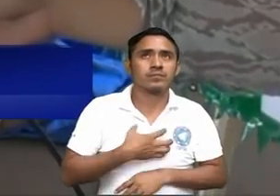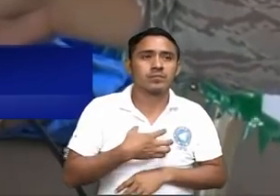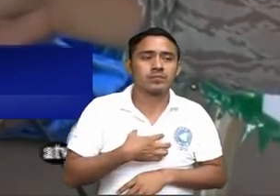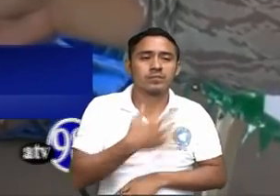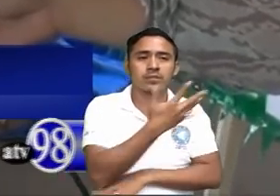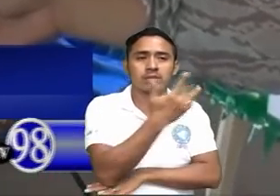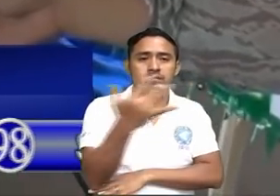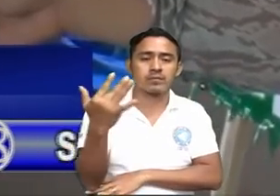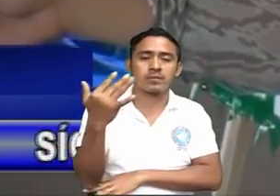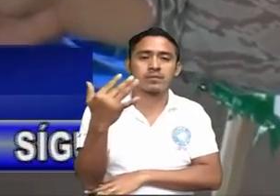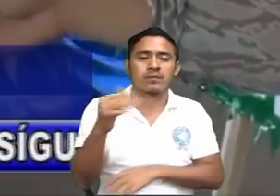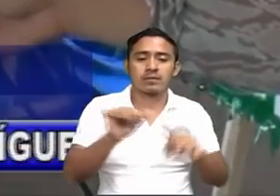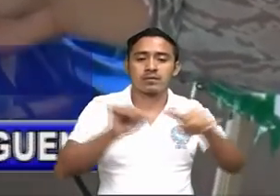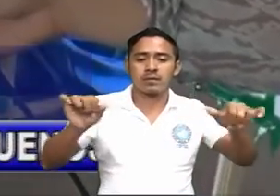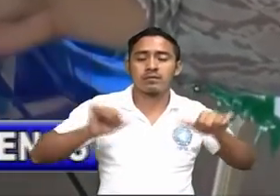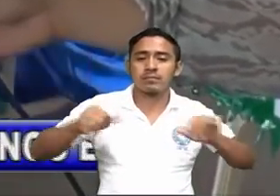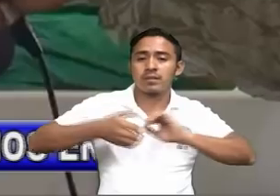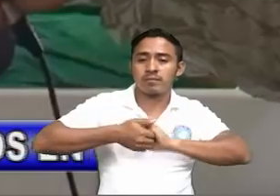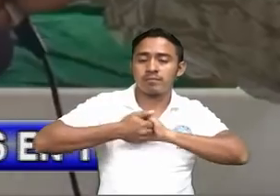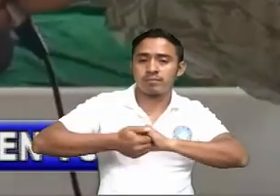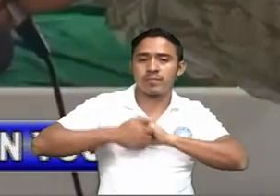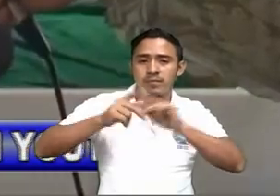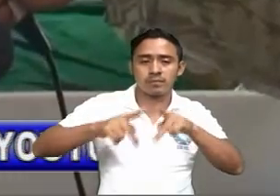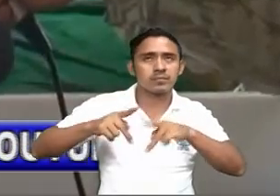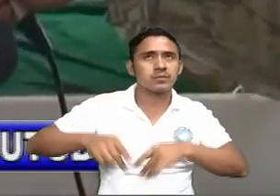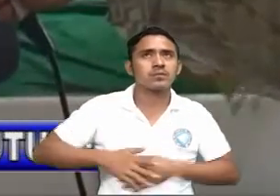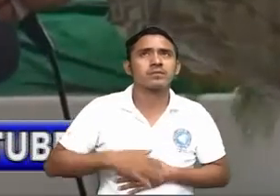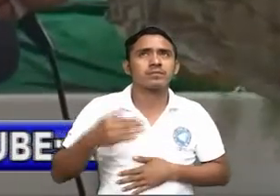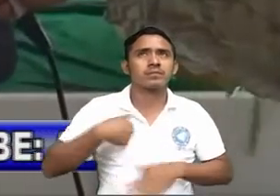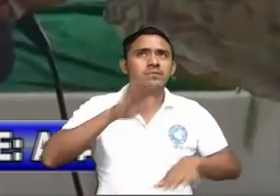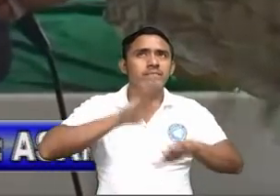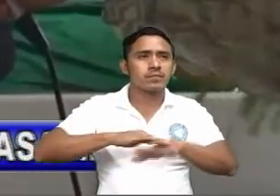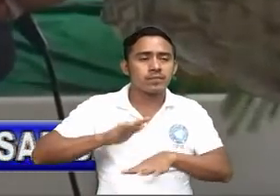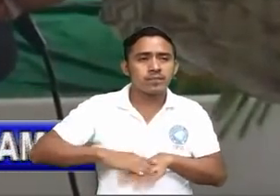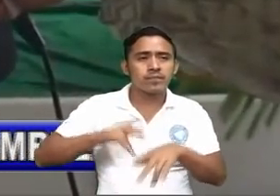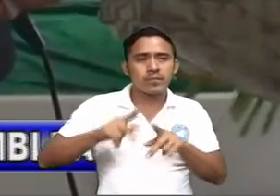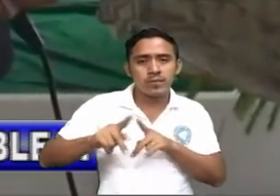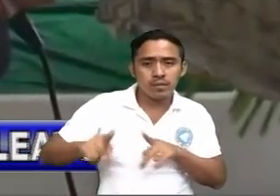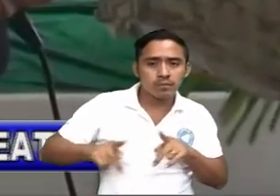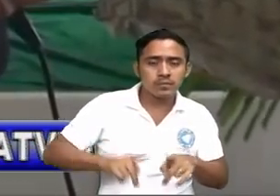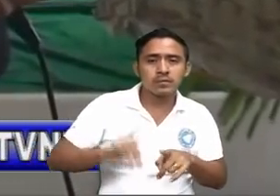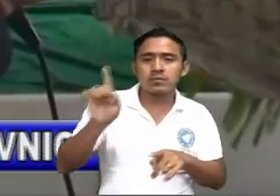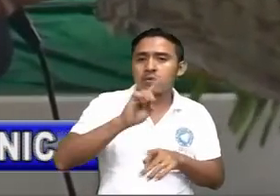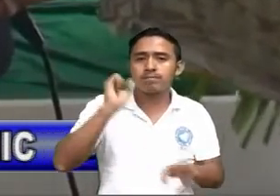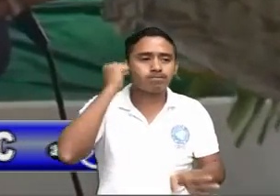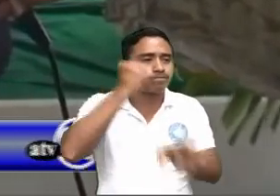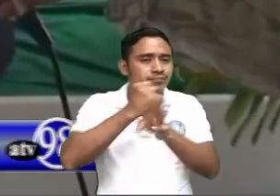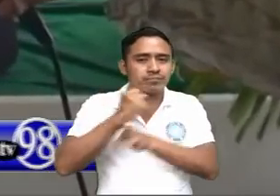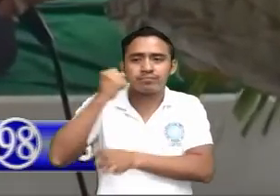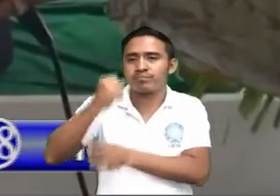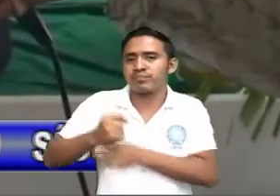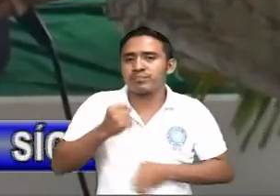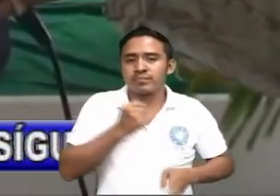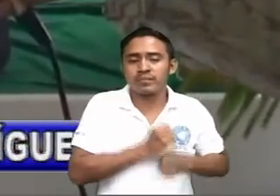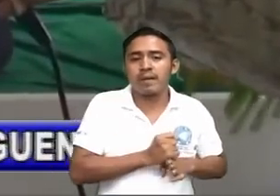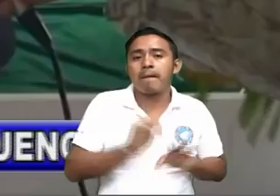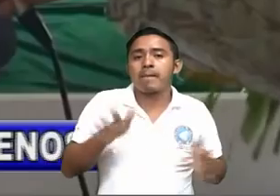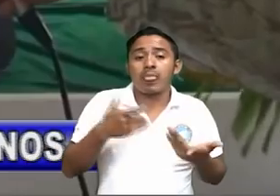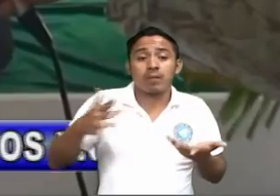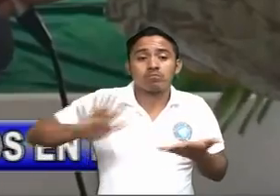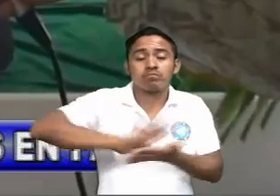animales, son amigos del ser humano. Tengo un llamado a la población que no lo sigan matando para que no